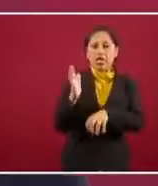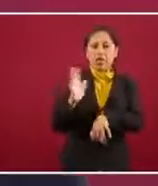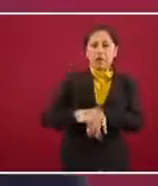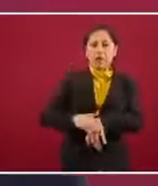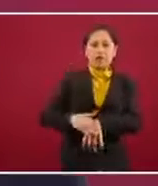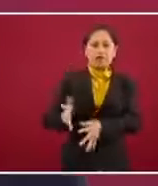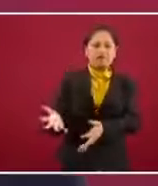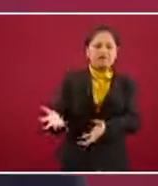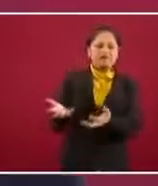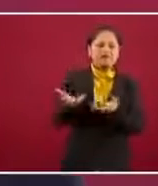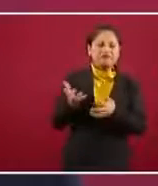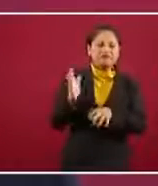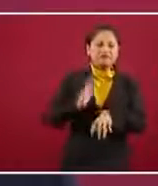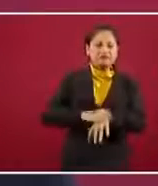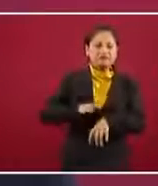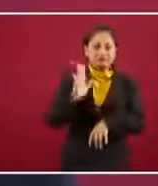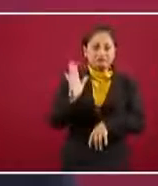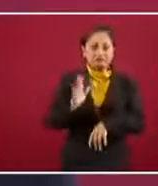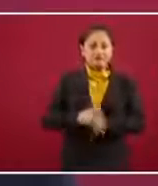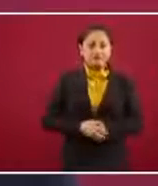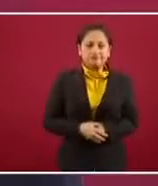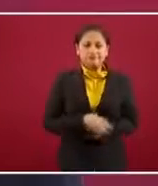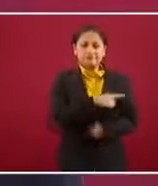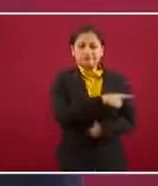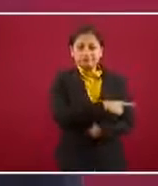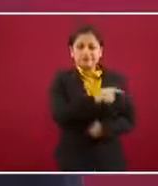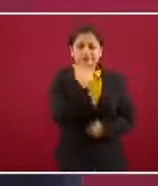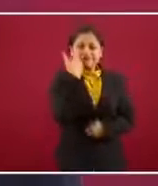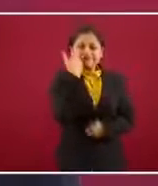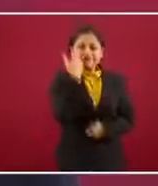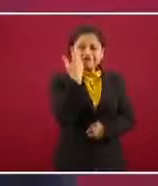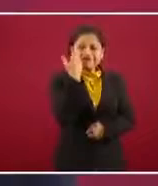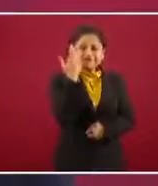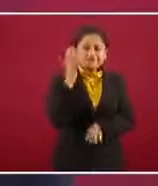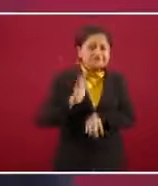hambre de robar.